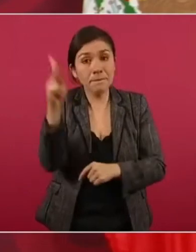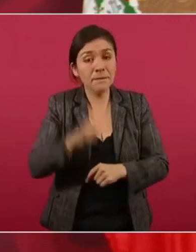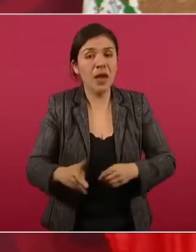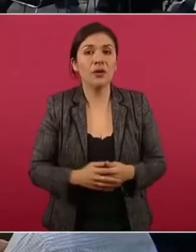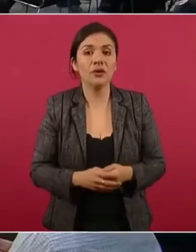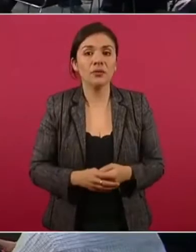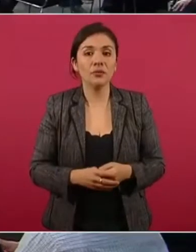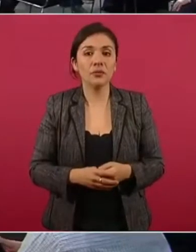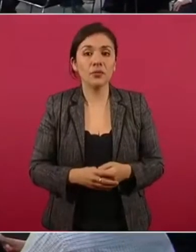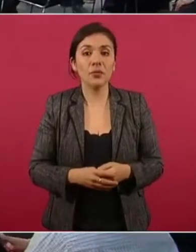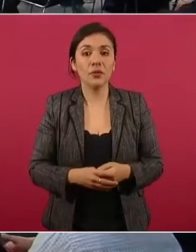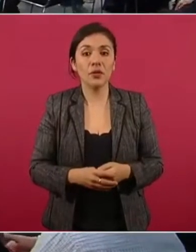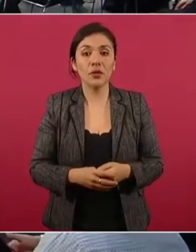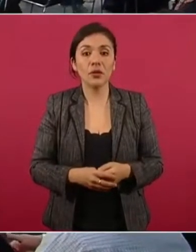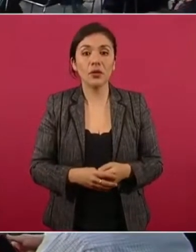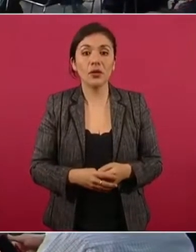y hay